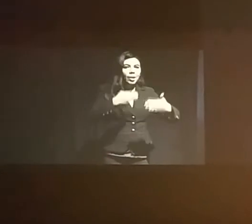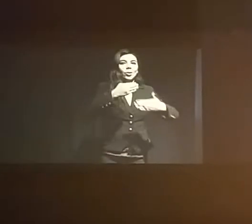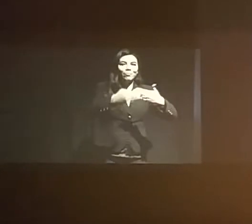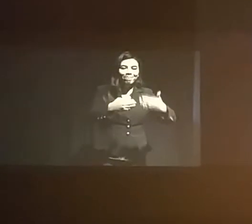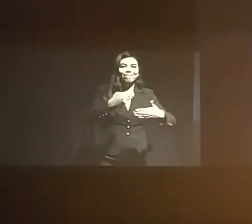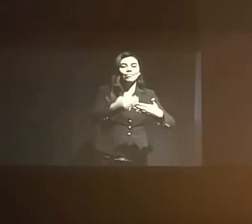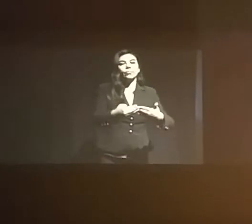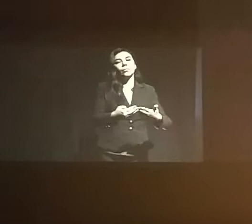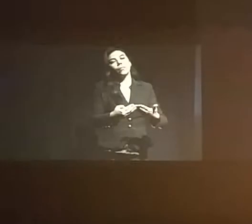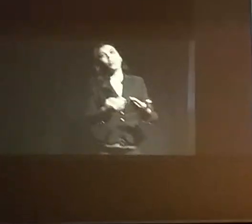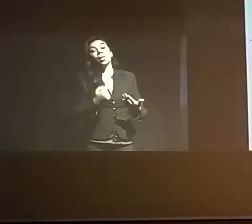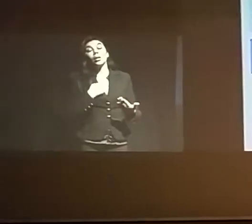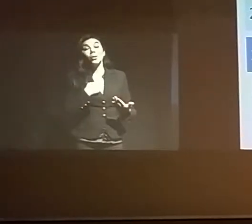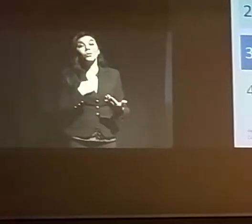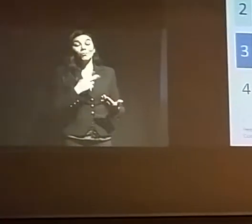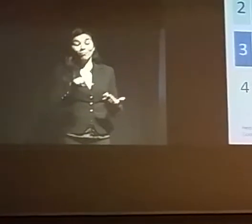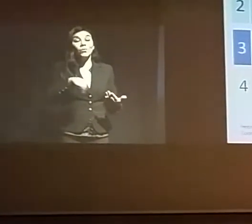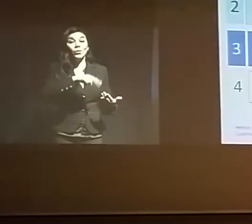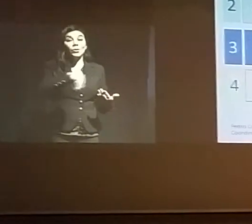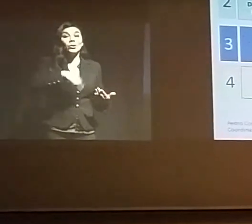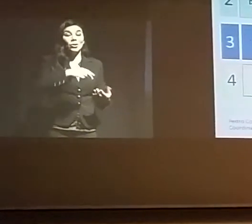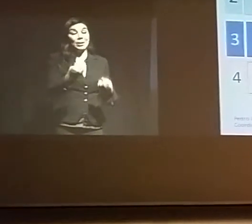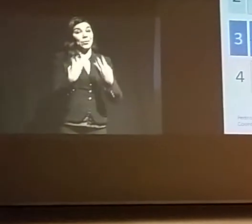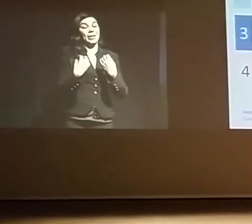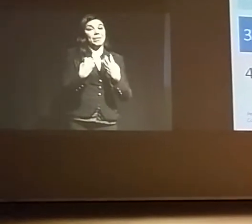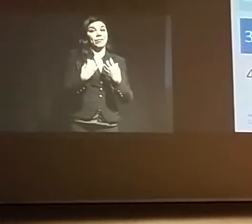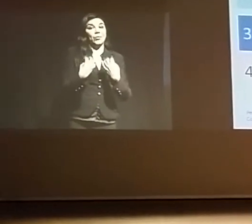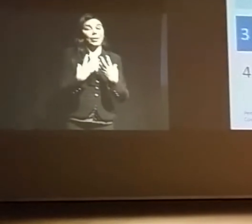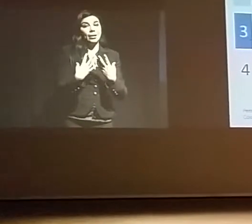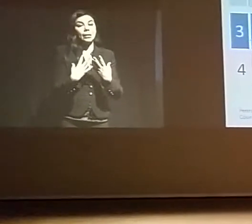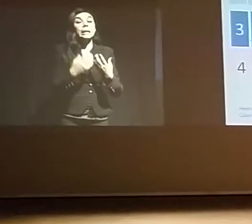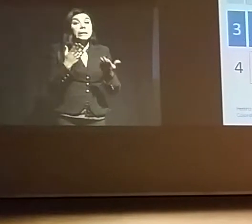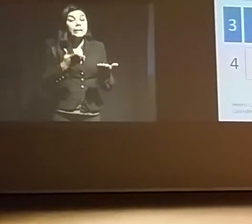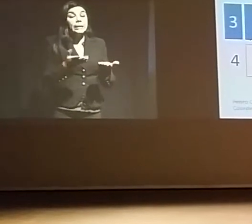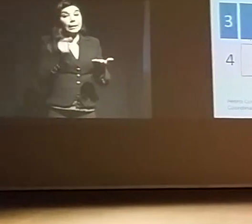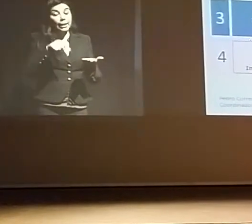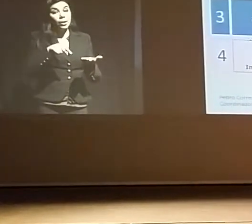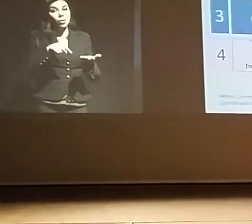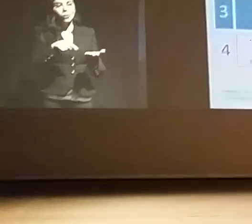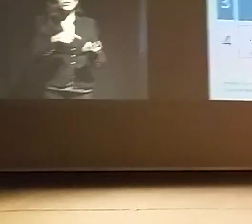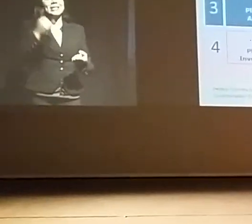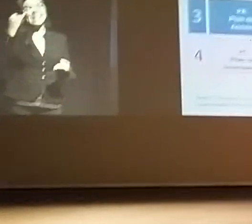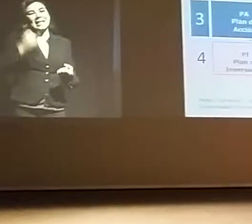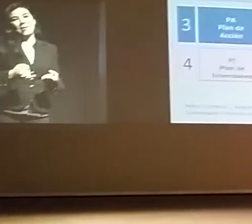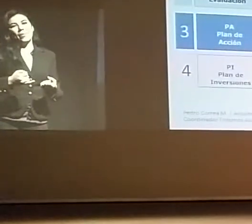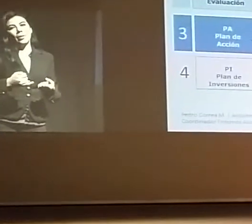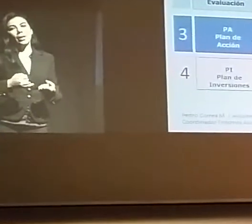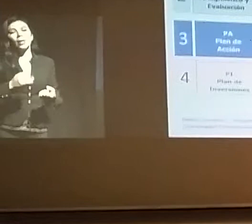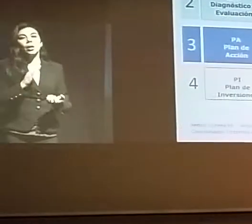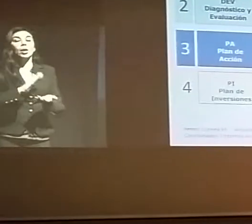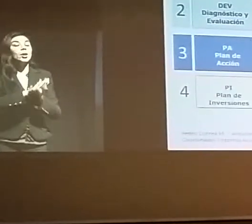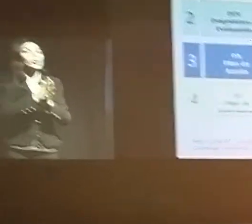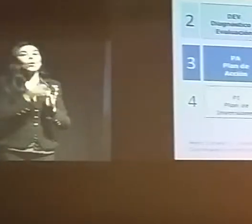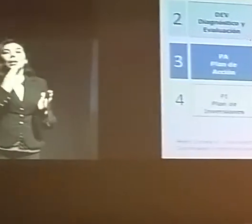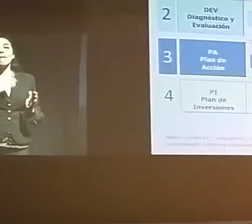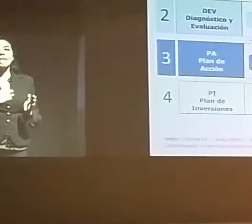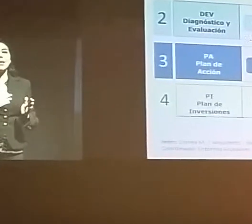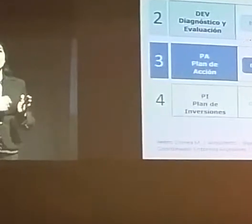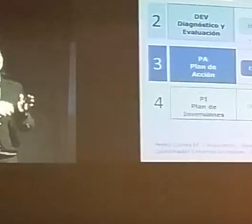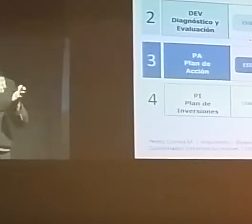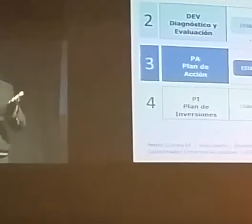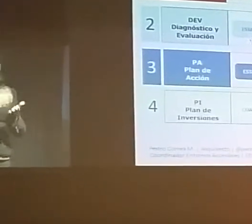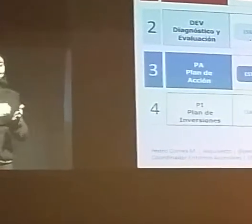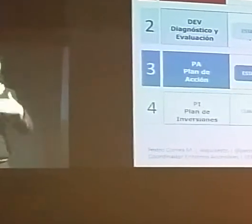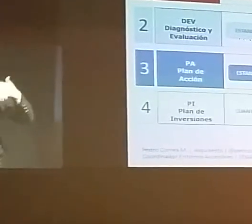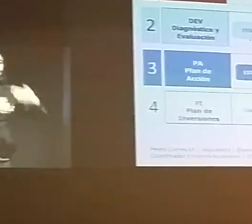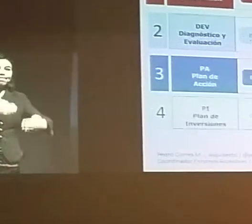O sea, nosotros mismos nos tenemos que formar. Y esta etapa tiene que darse todo el tiempo que se desarrolle el plan. O sea, ya